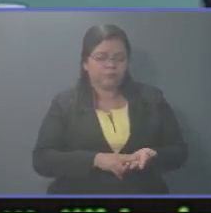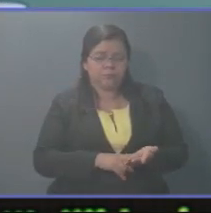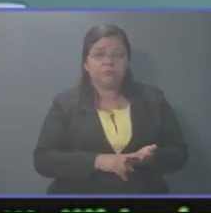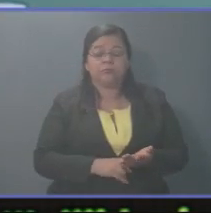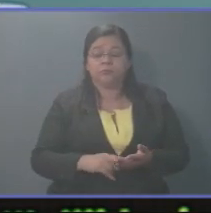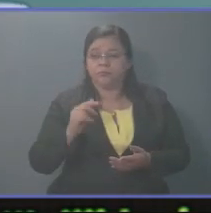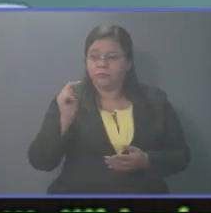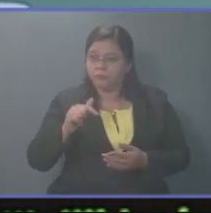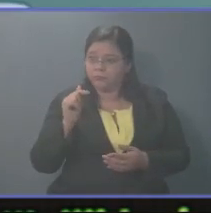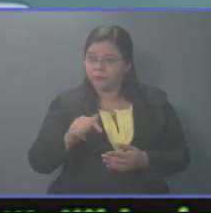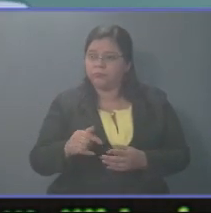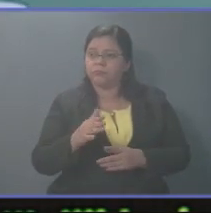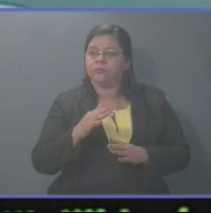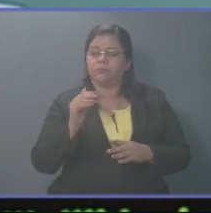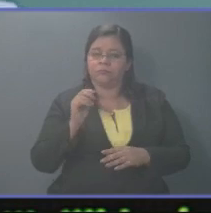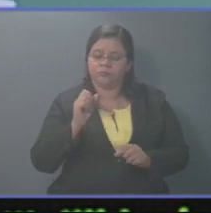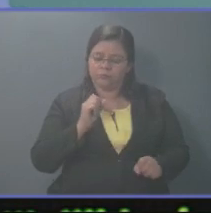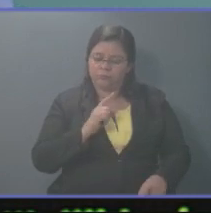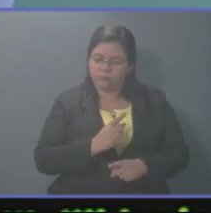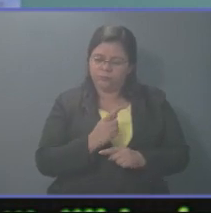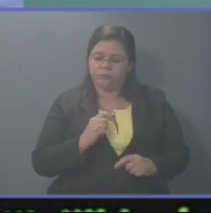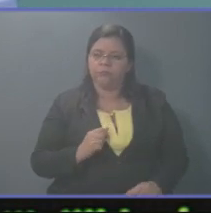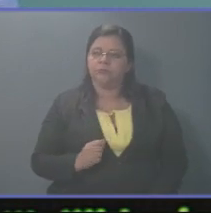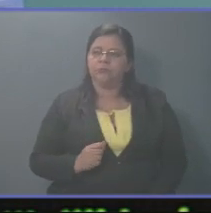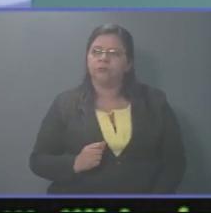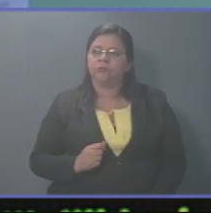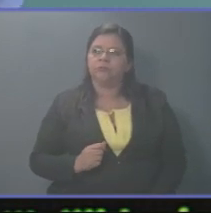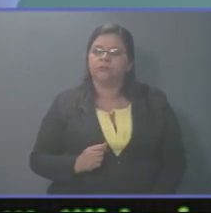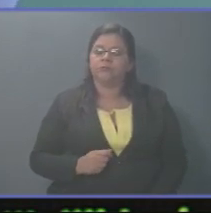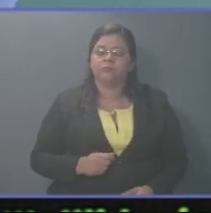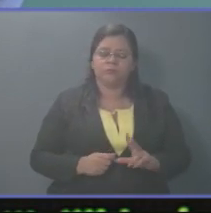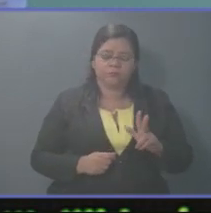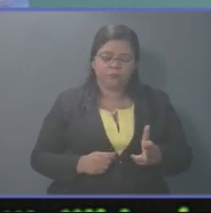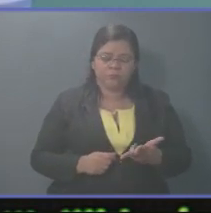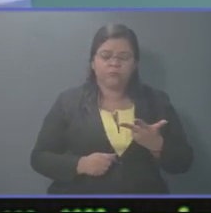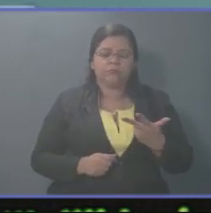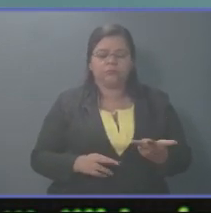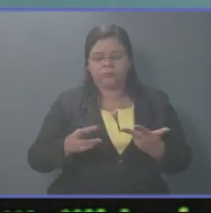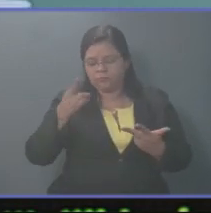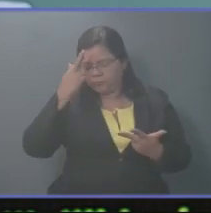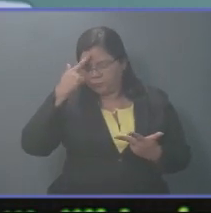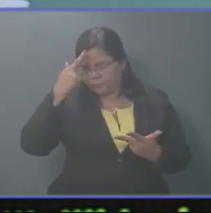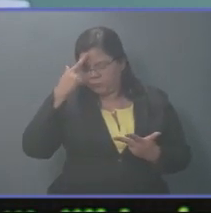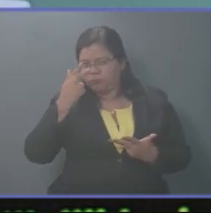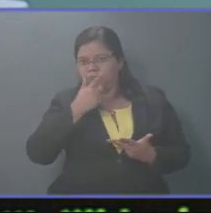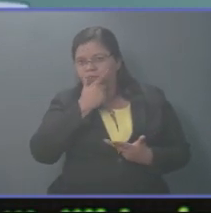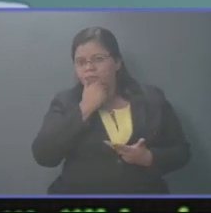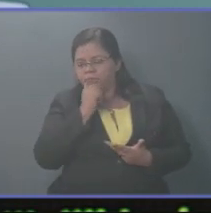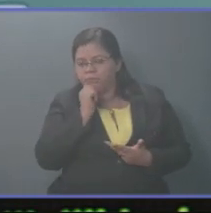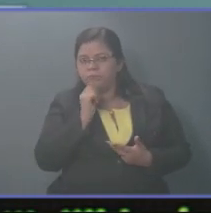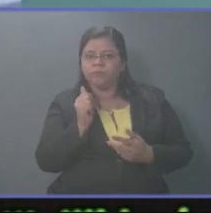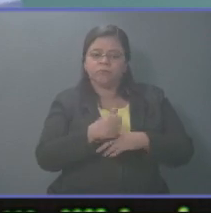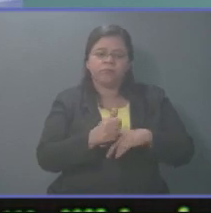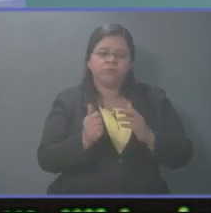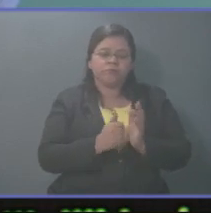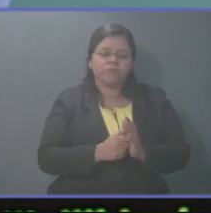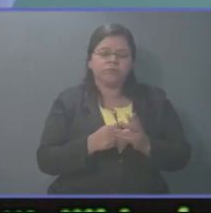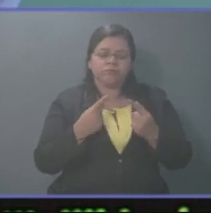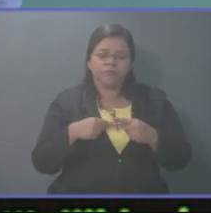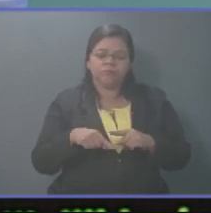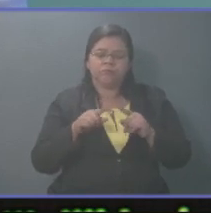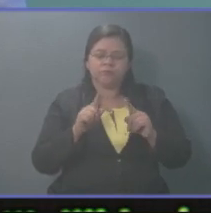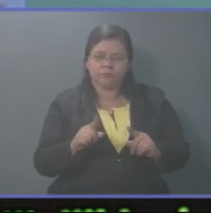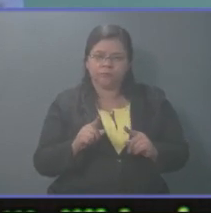esa sería la circunscripción correspondiente. Sobre el tercero de los argumentos, se cuestiona que la Asamblea